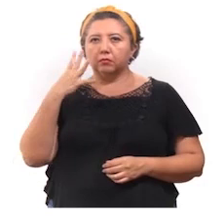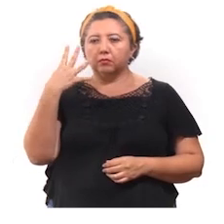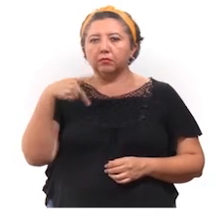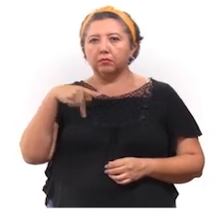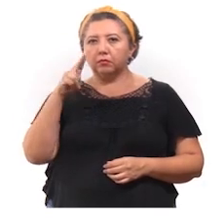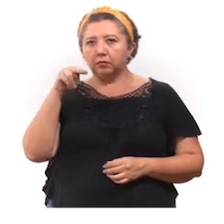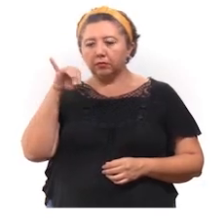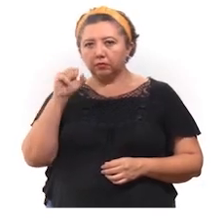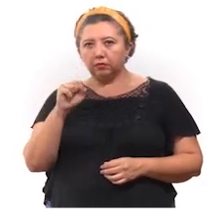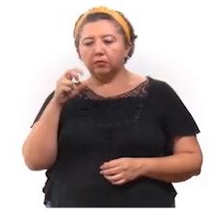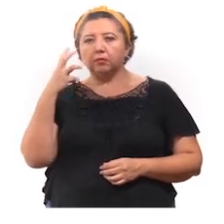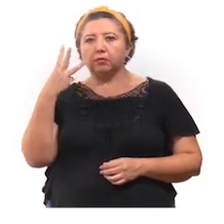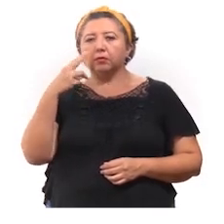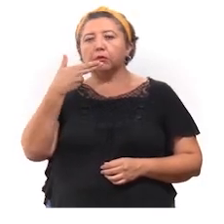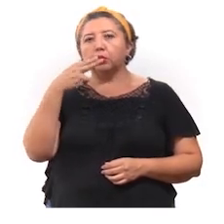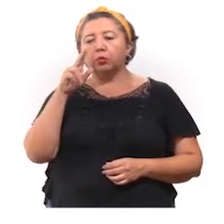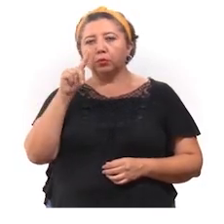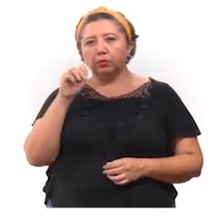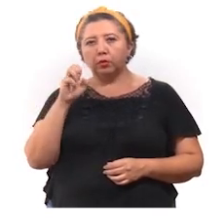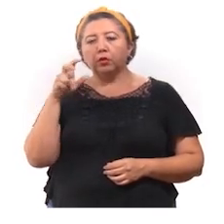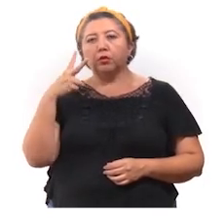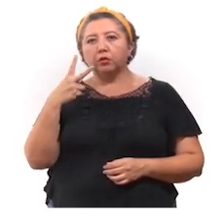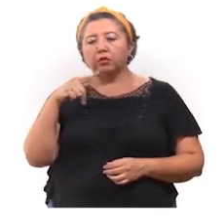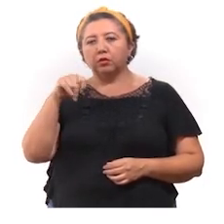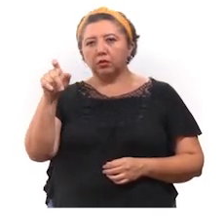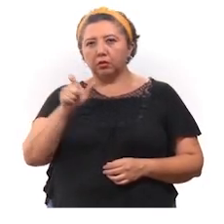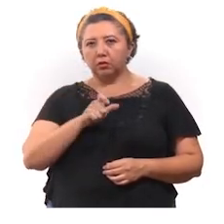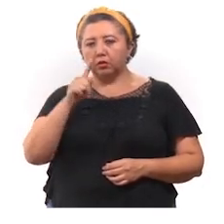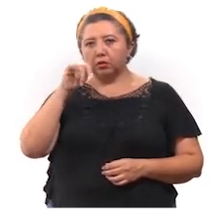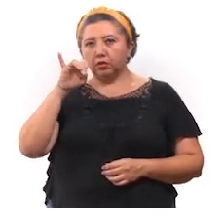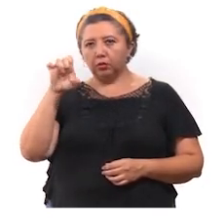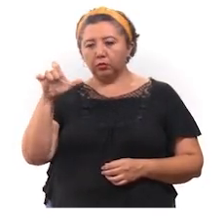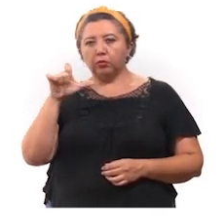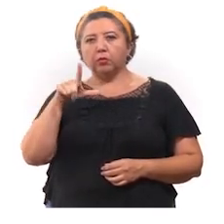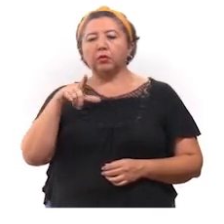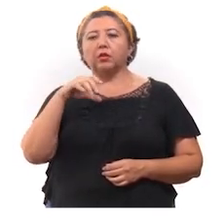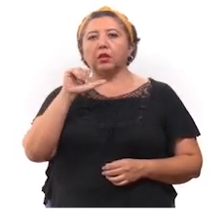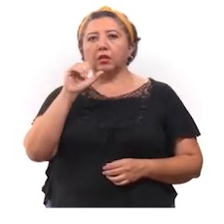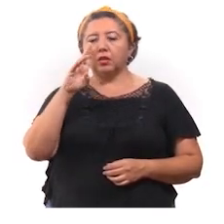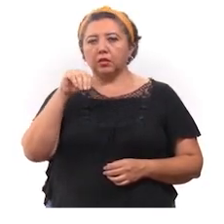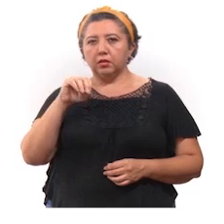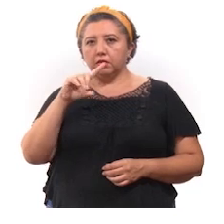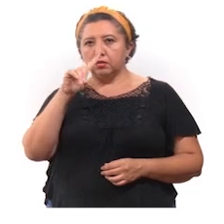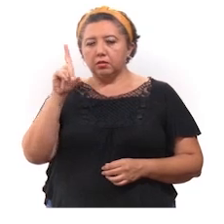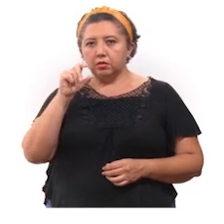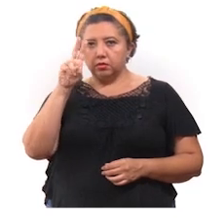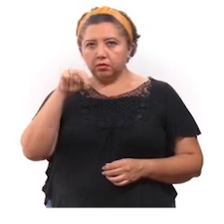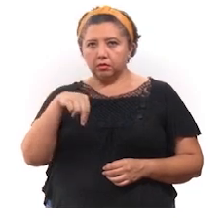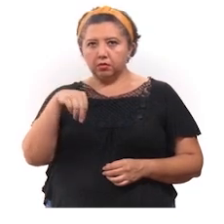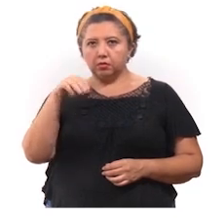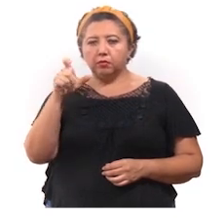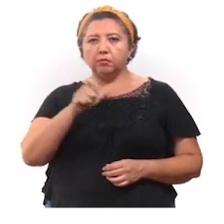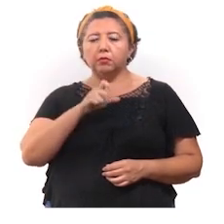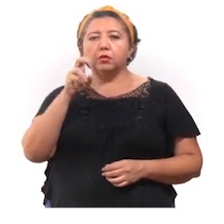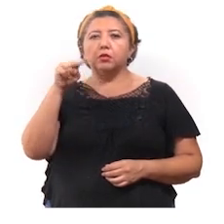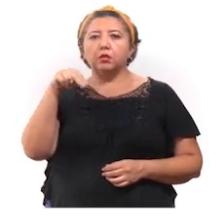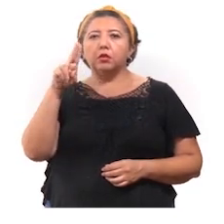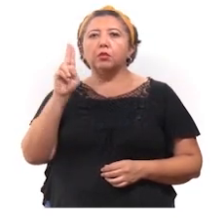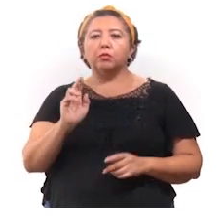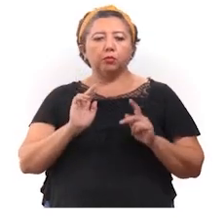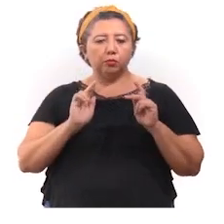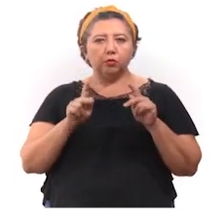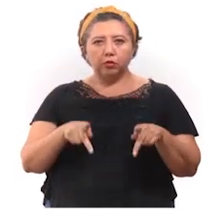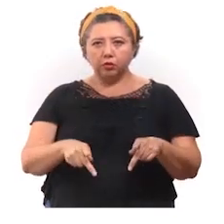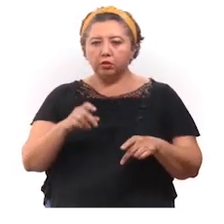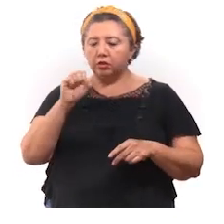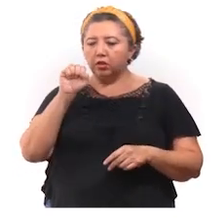en Canacín, 3 en Junucmá, 2 en Tecash, Ticul y Acanqué, 1 en Tzam, Maxcanú,